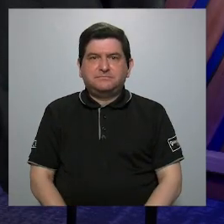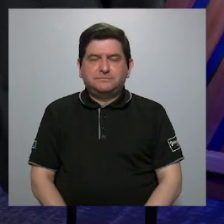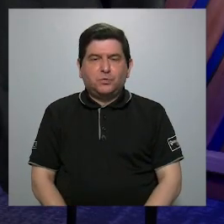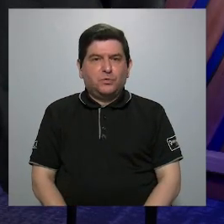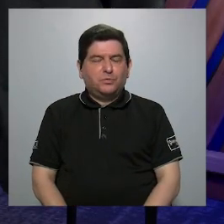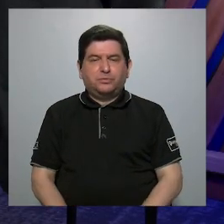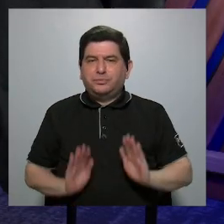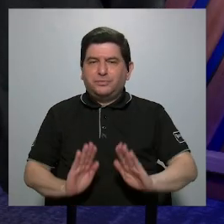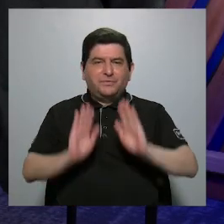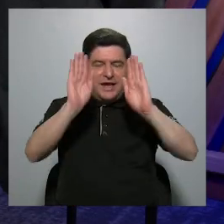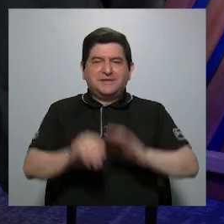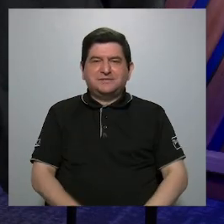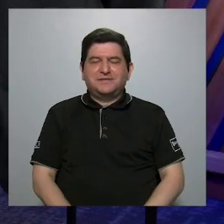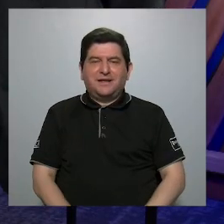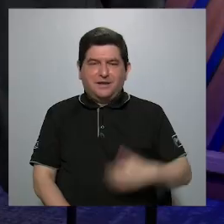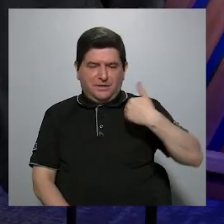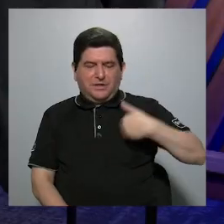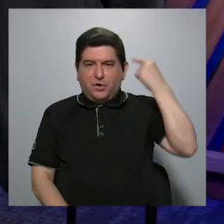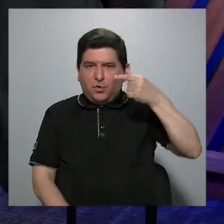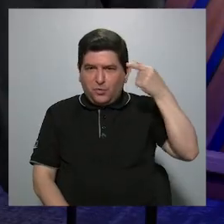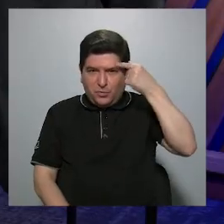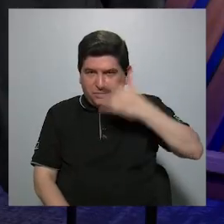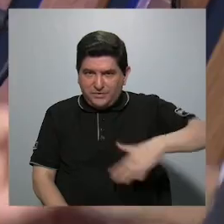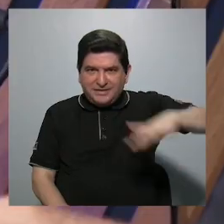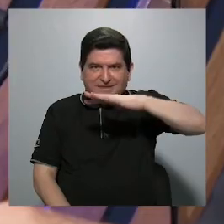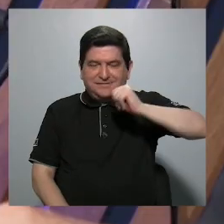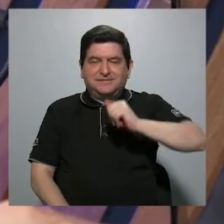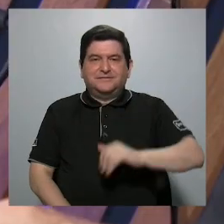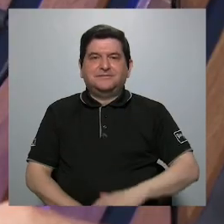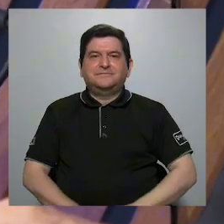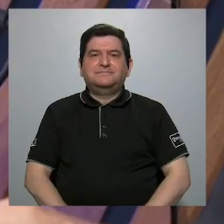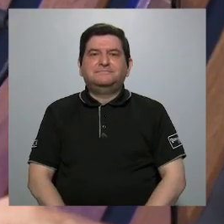un gran estadista.